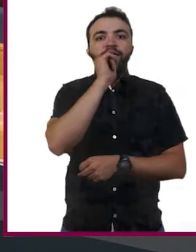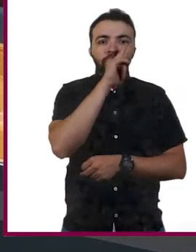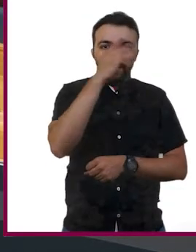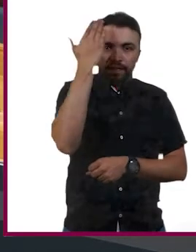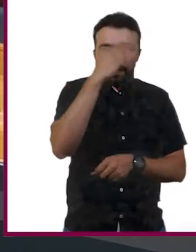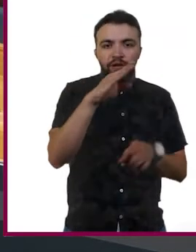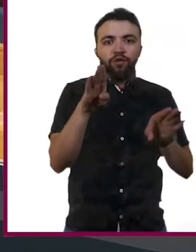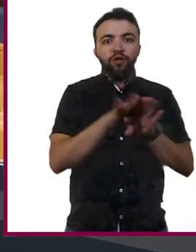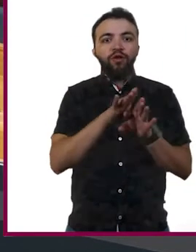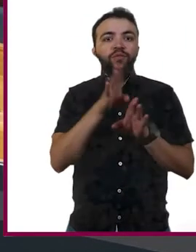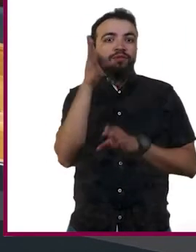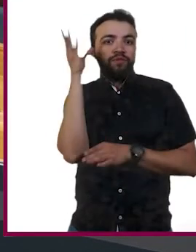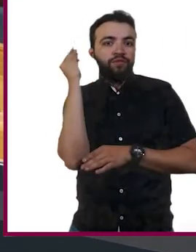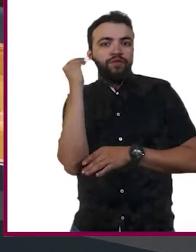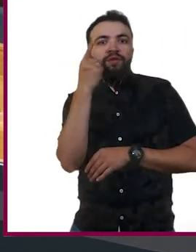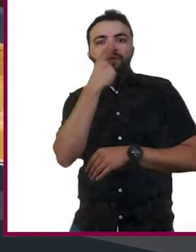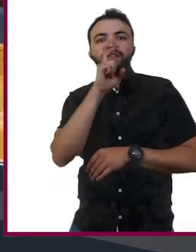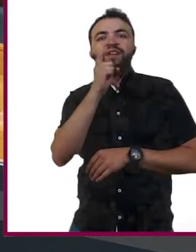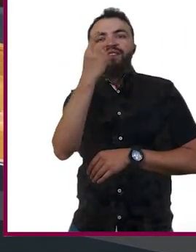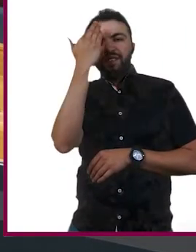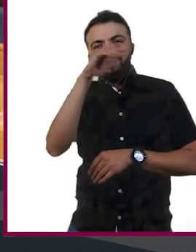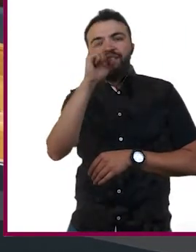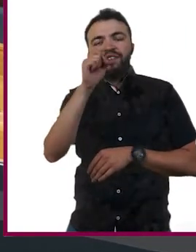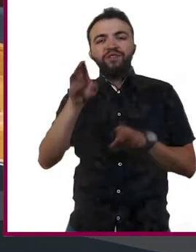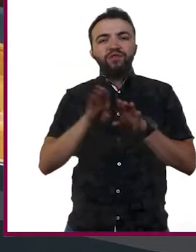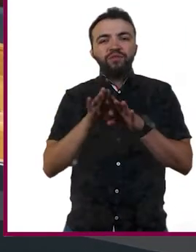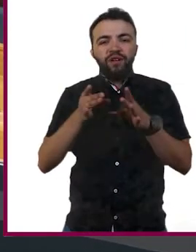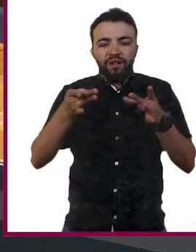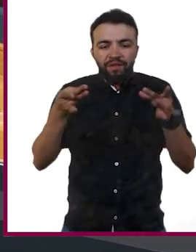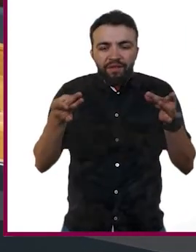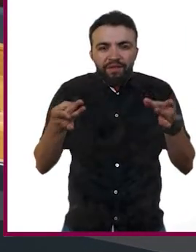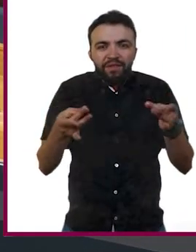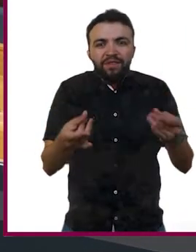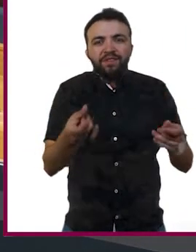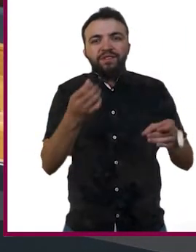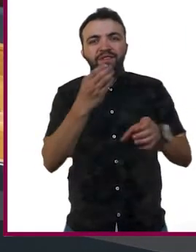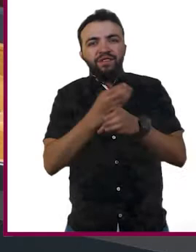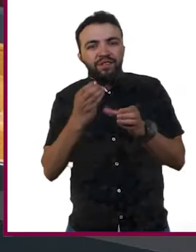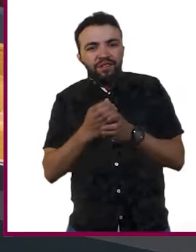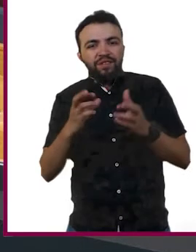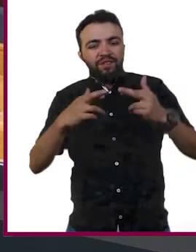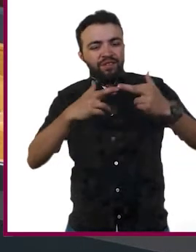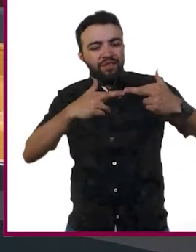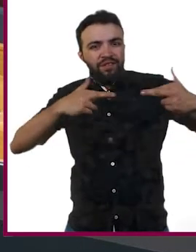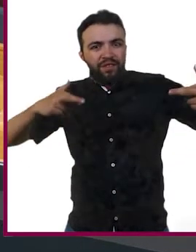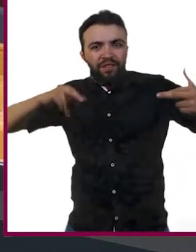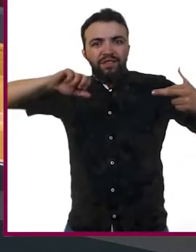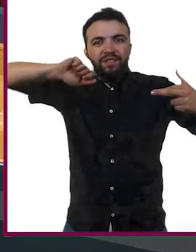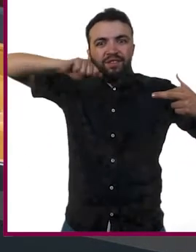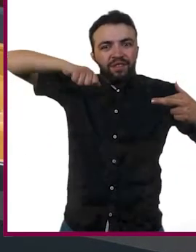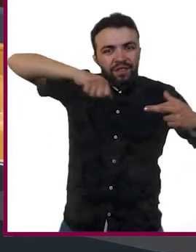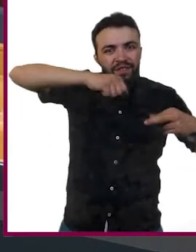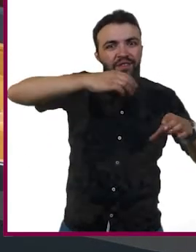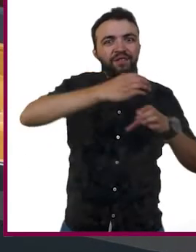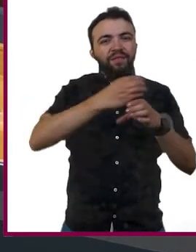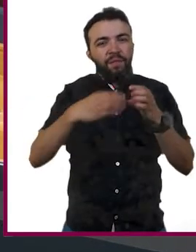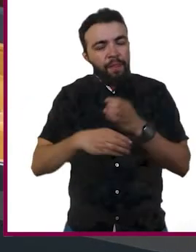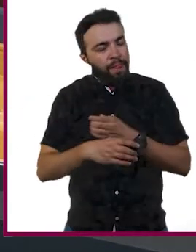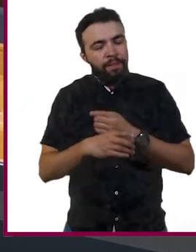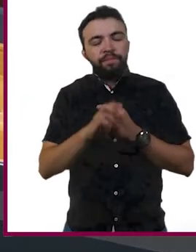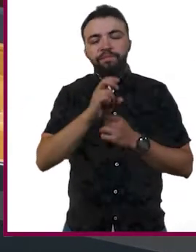cuál es una quinta, si está afinado a 440 Hz. Es importante, ¿no? Entonces, todas